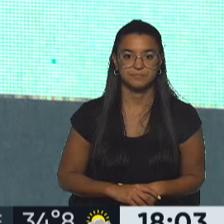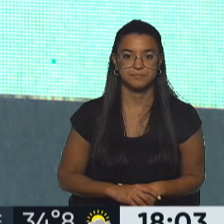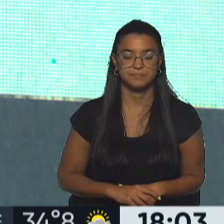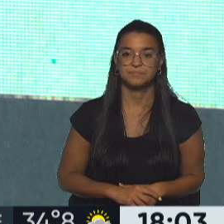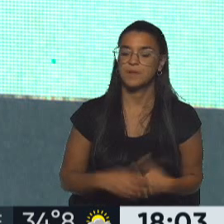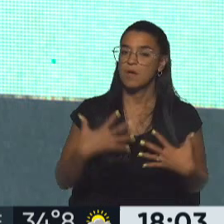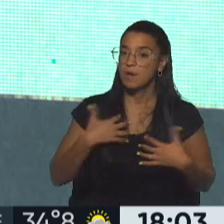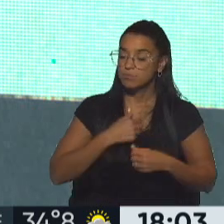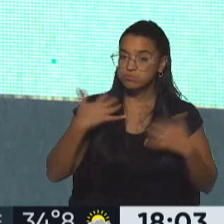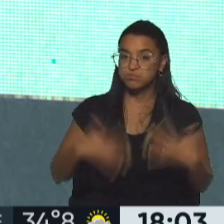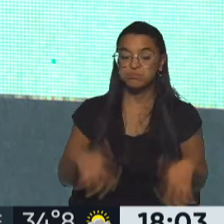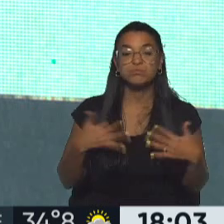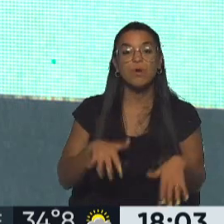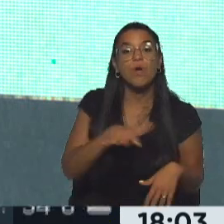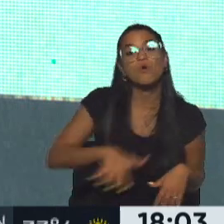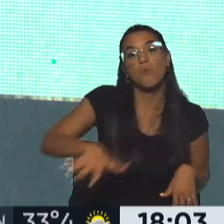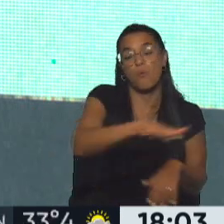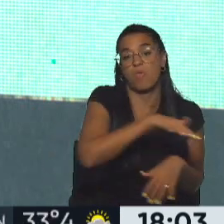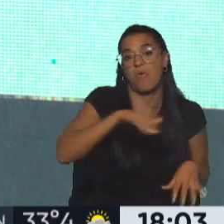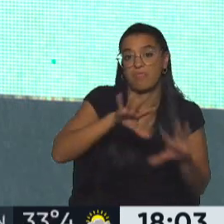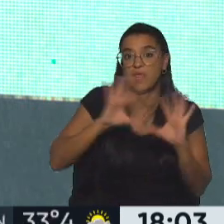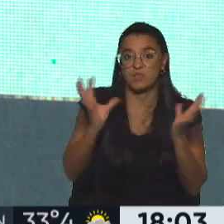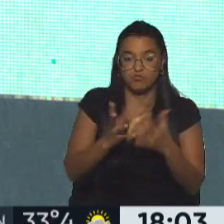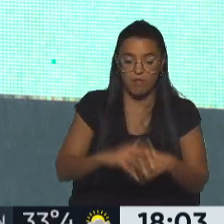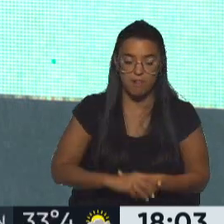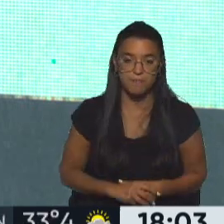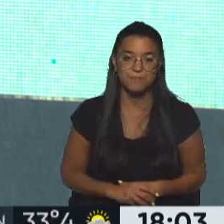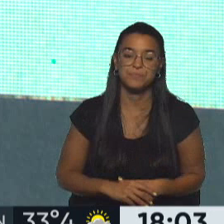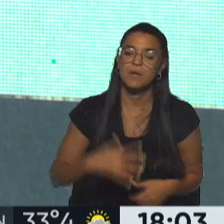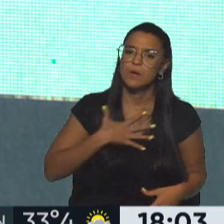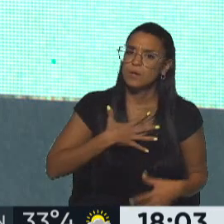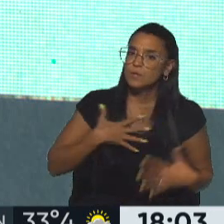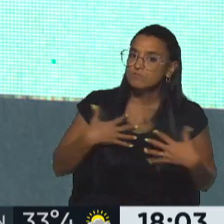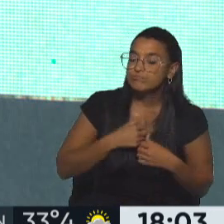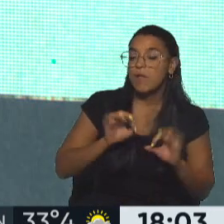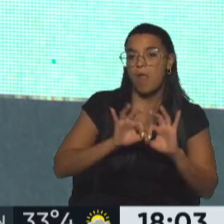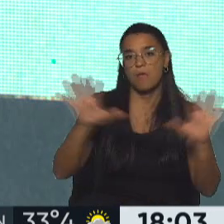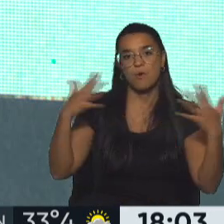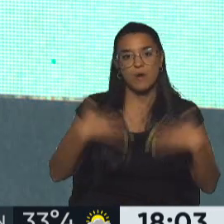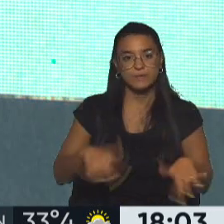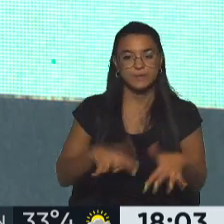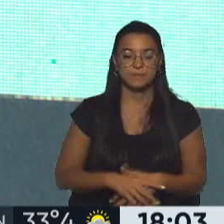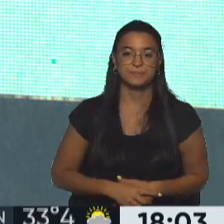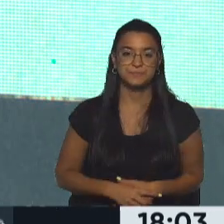conmoción en la comunidad internacional conmoción en la democracia